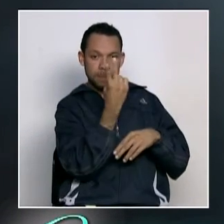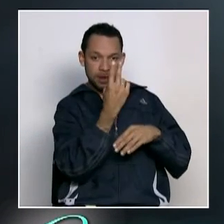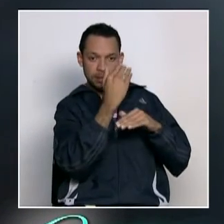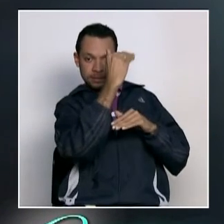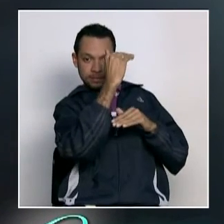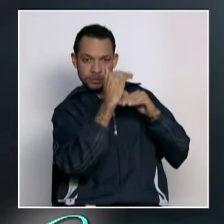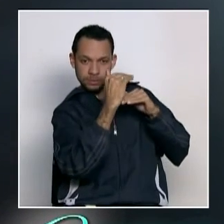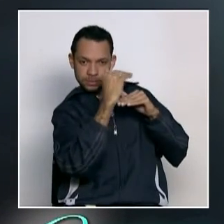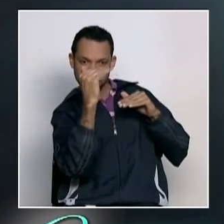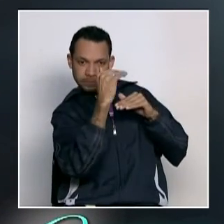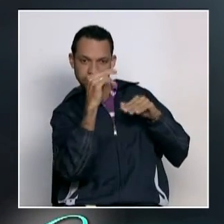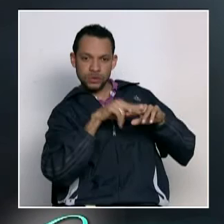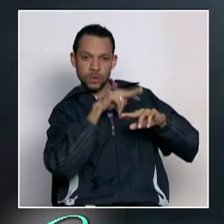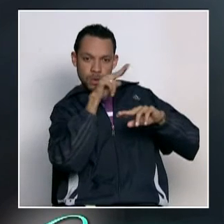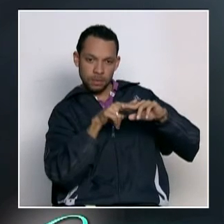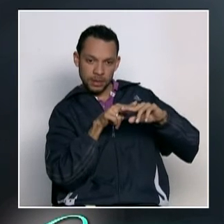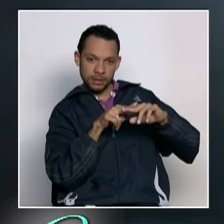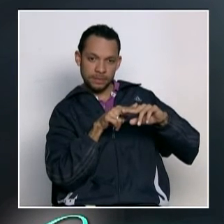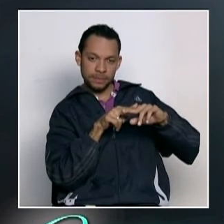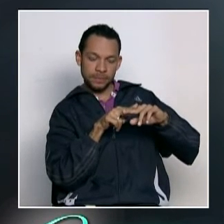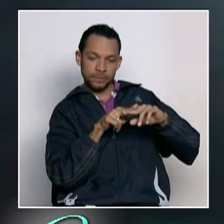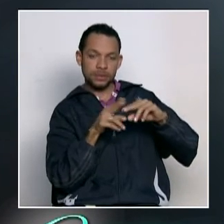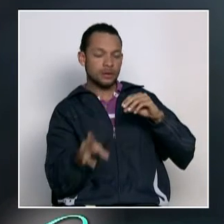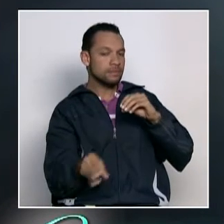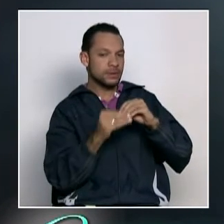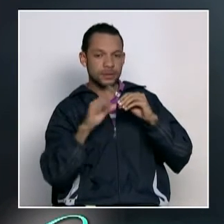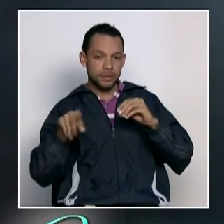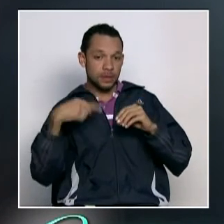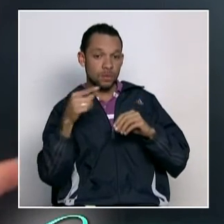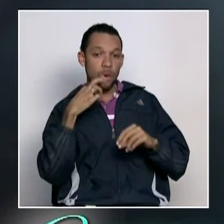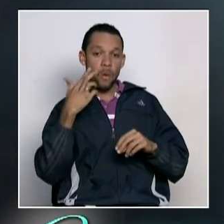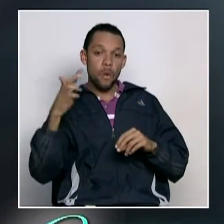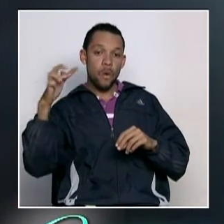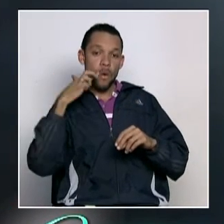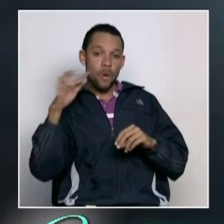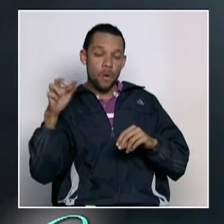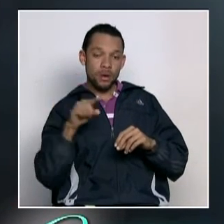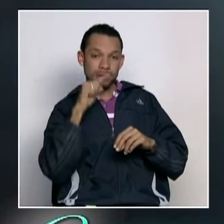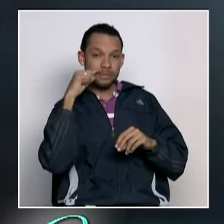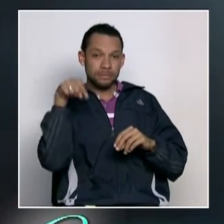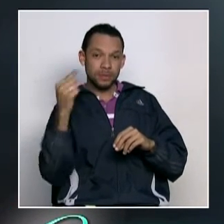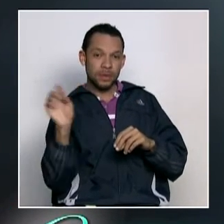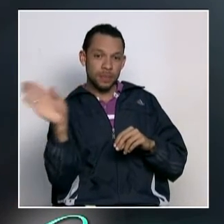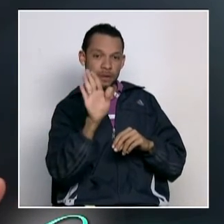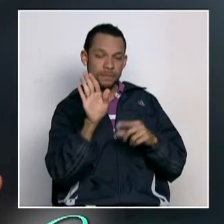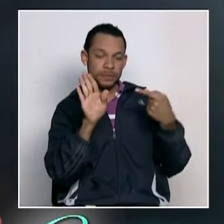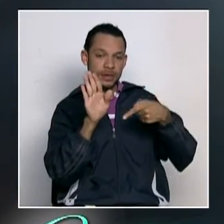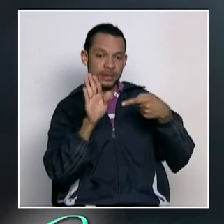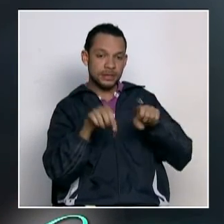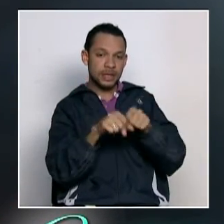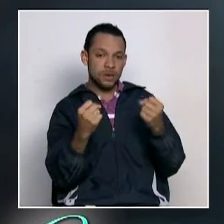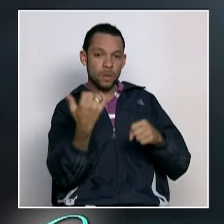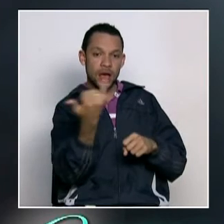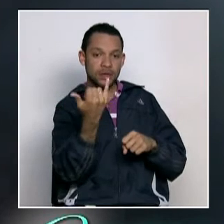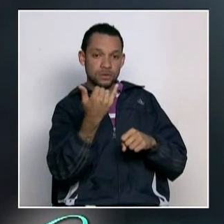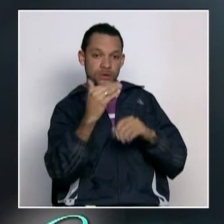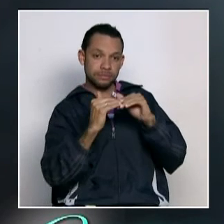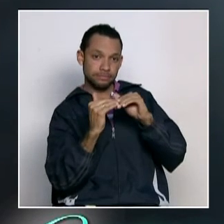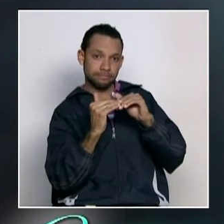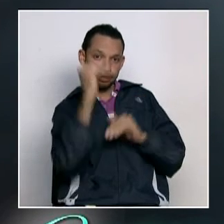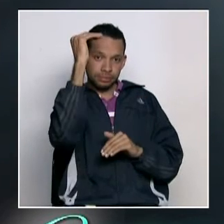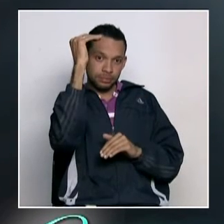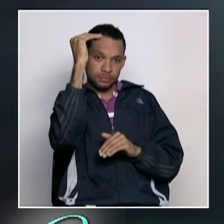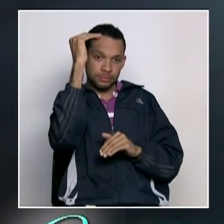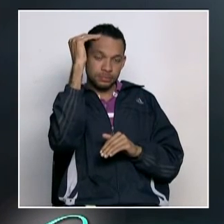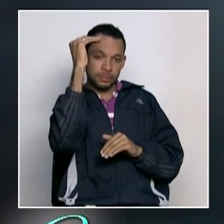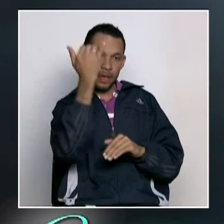está en un rango normal. Pero miren, cuando yo le pongo el oro, lo que pasa con ese paciente. Si ven que la barra azul se